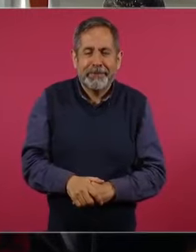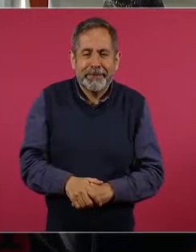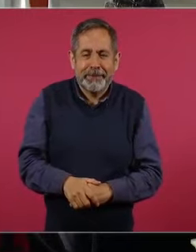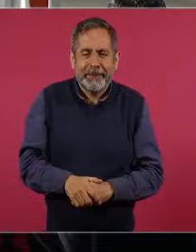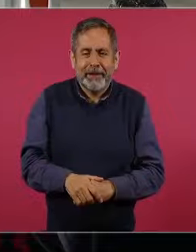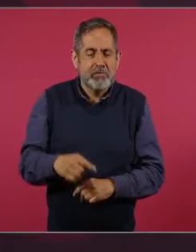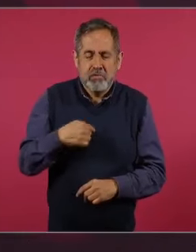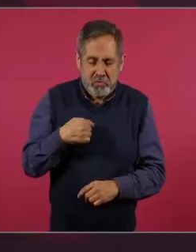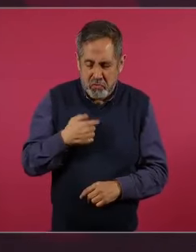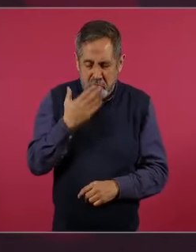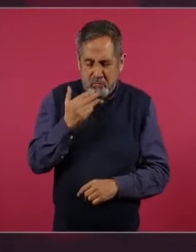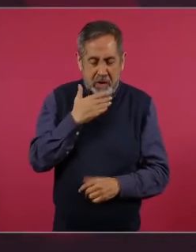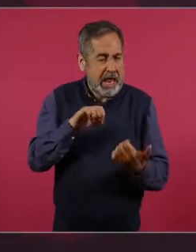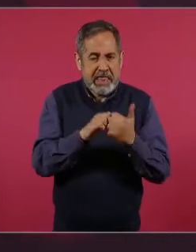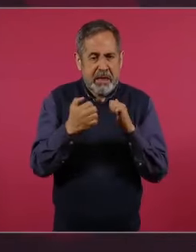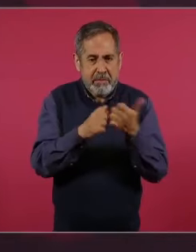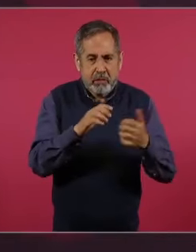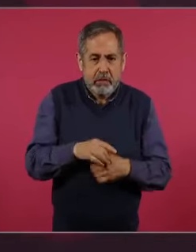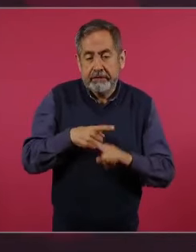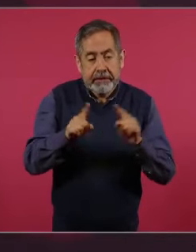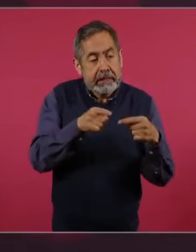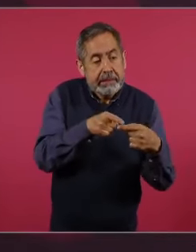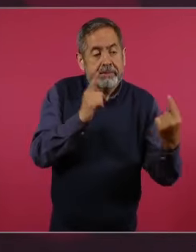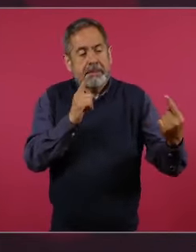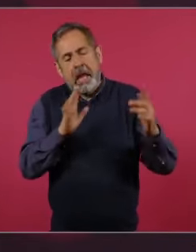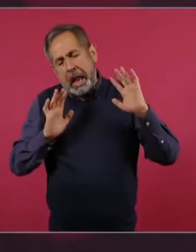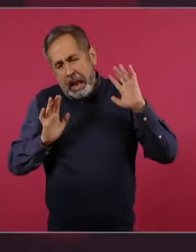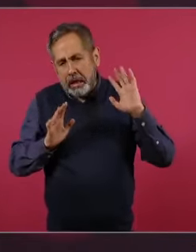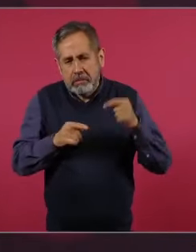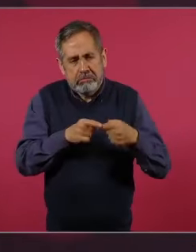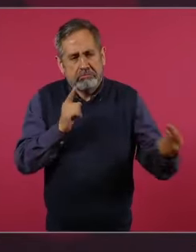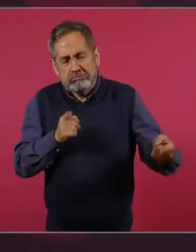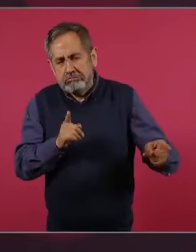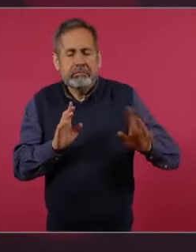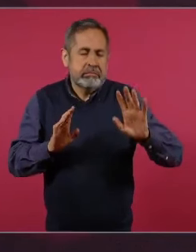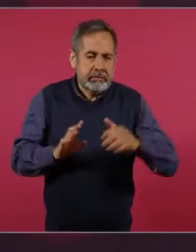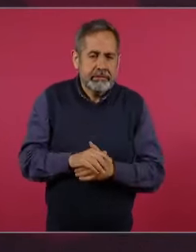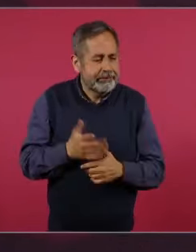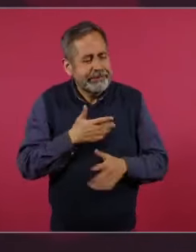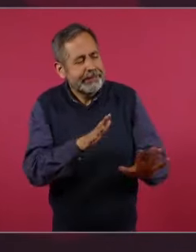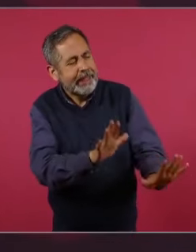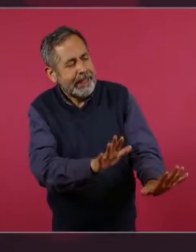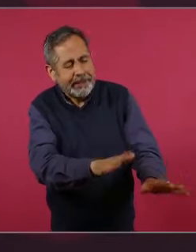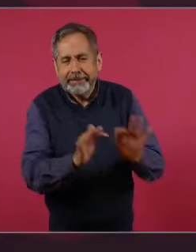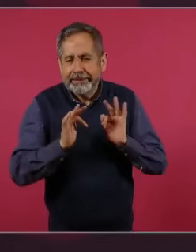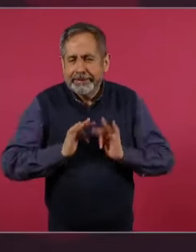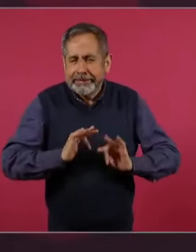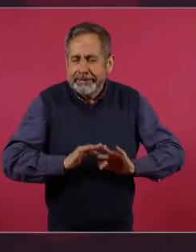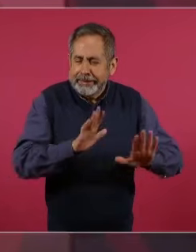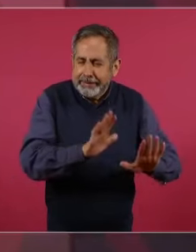Yo no tengo enemigos, tengo adversarios. Entonces, serénense,